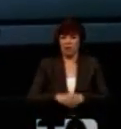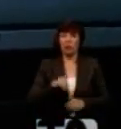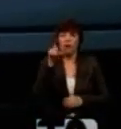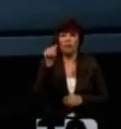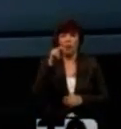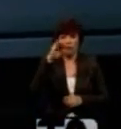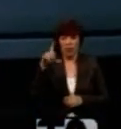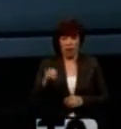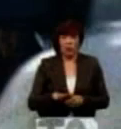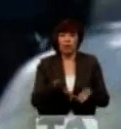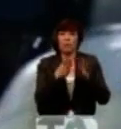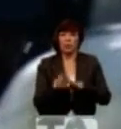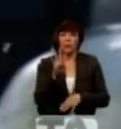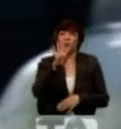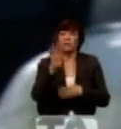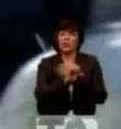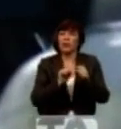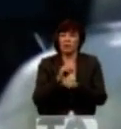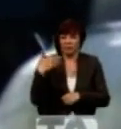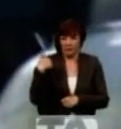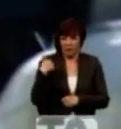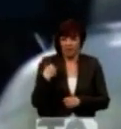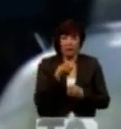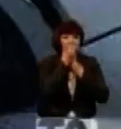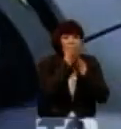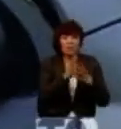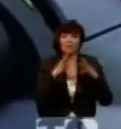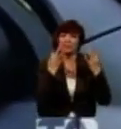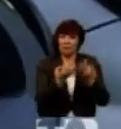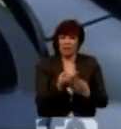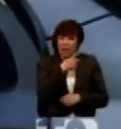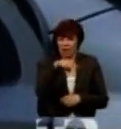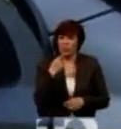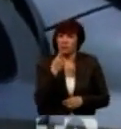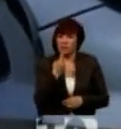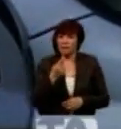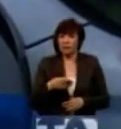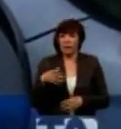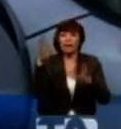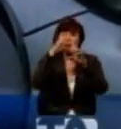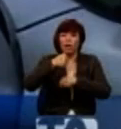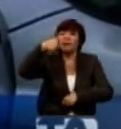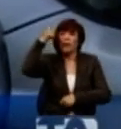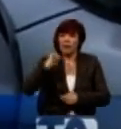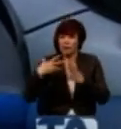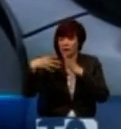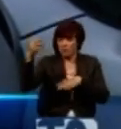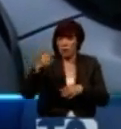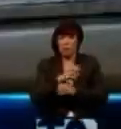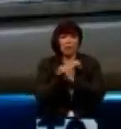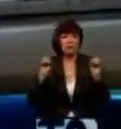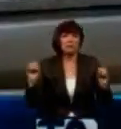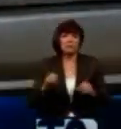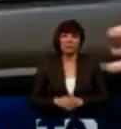de 44 años. Los agentes policiales se comunicaron con sus familiares, quienes manifestaron que salió la noche de ayer de Bastión y no volvieron a hablar con